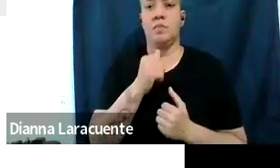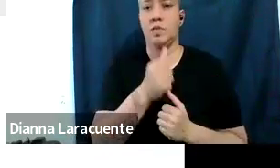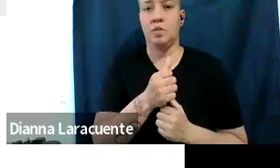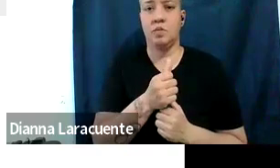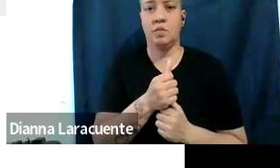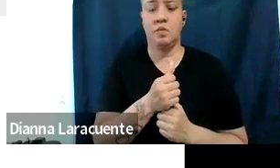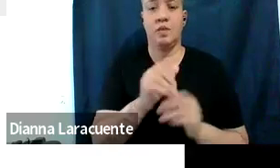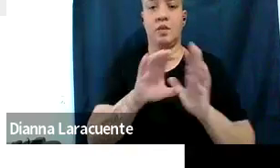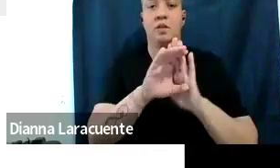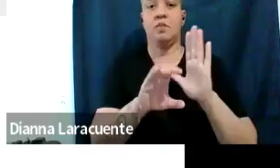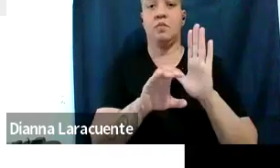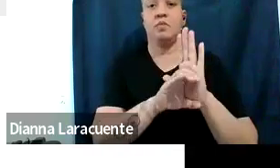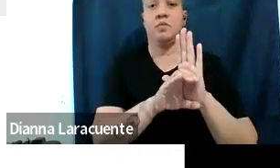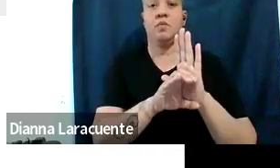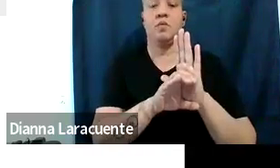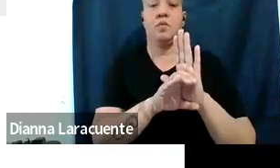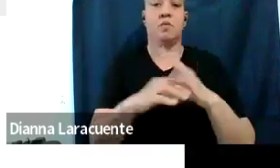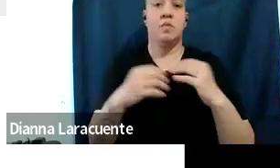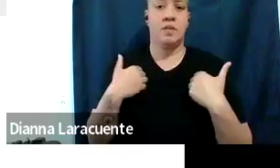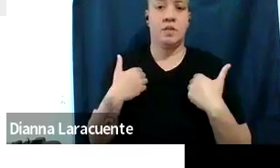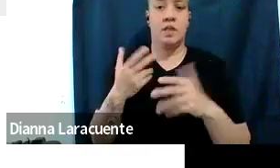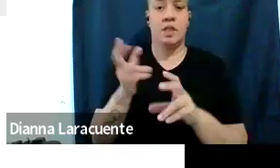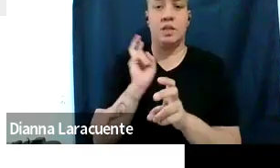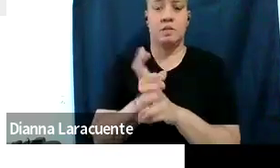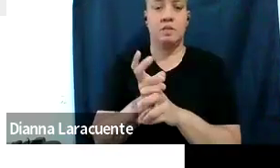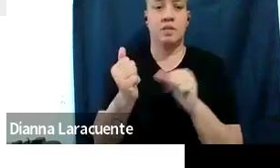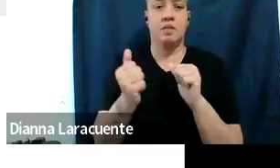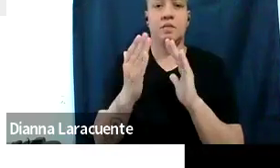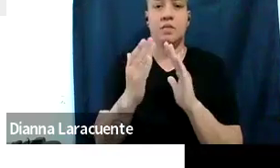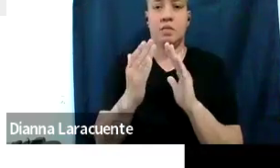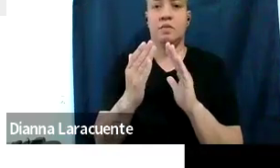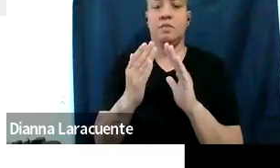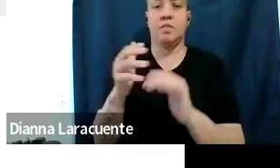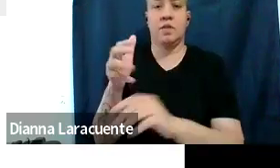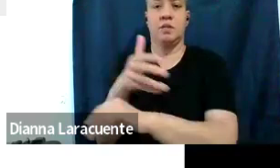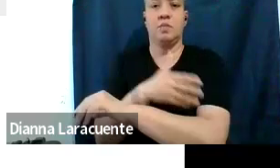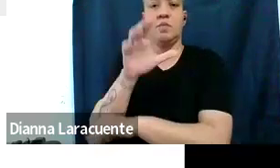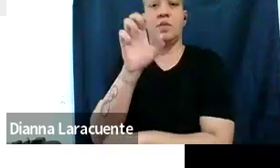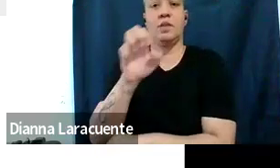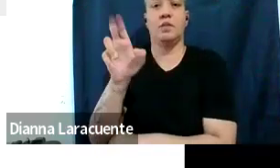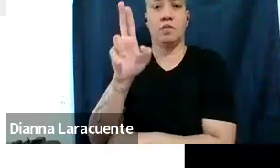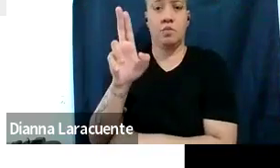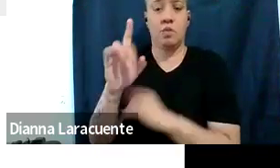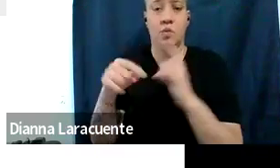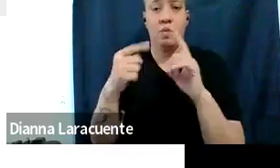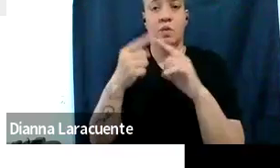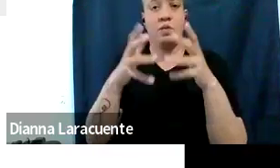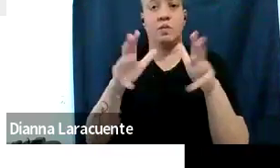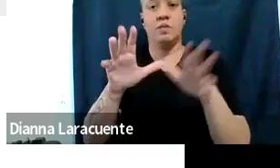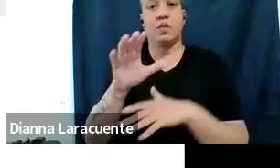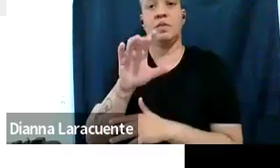dicha constitución, hubiera sido más difícil enfrentarnos al poderío de Estados Unidos cuando terminó en